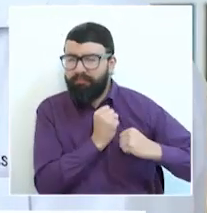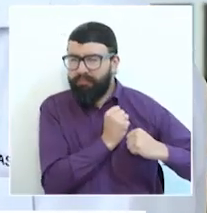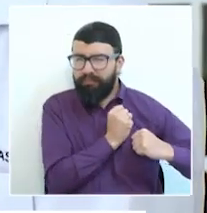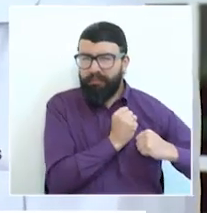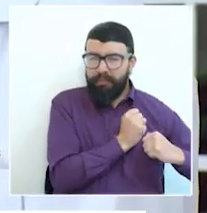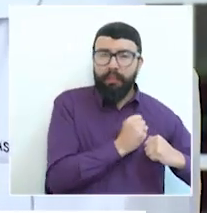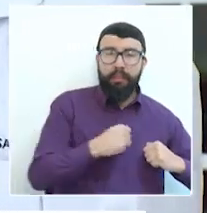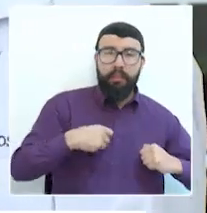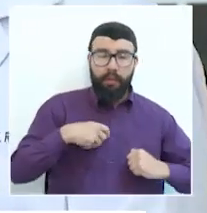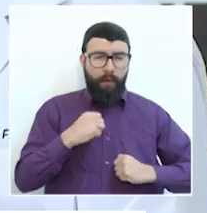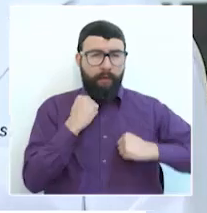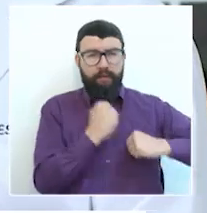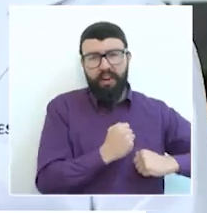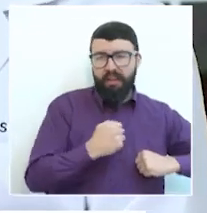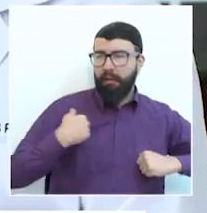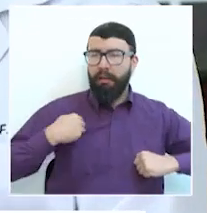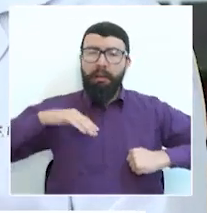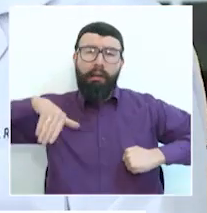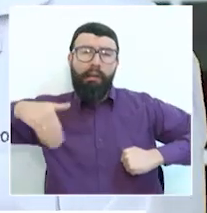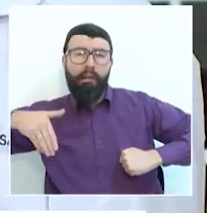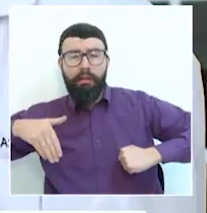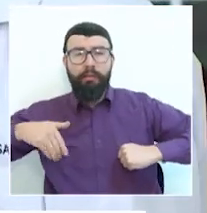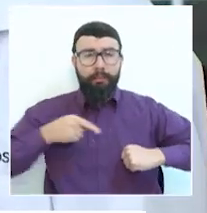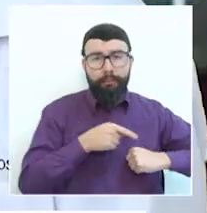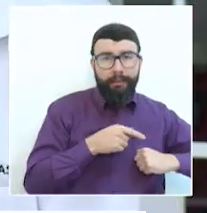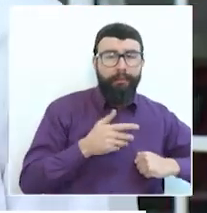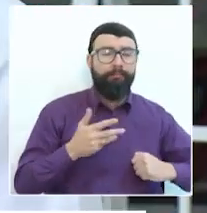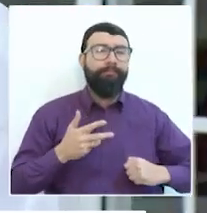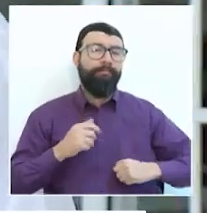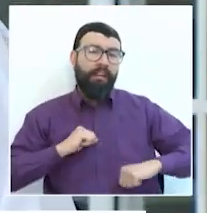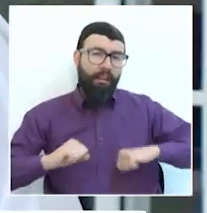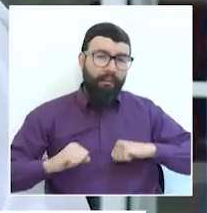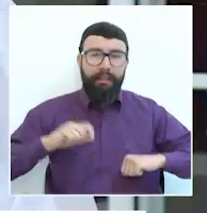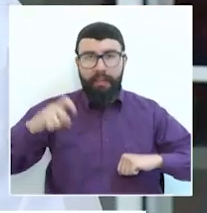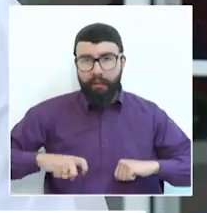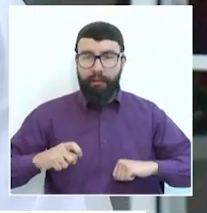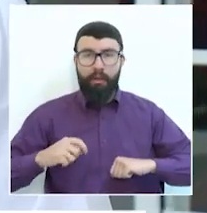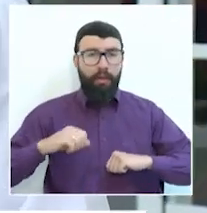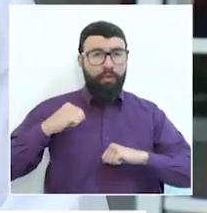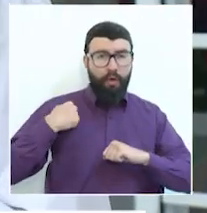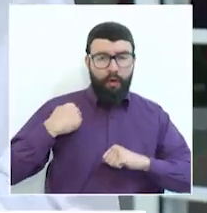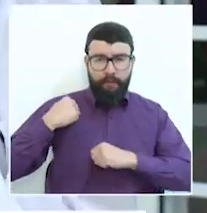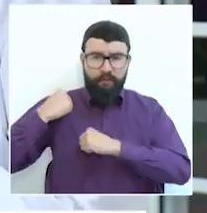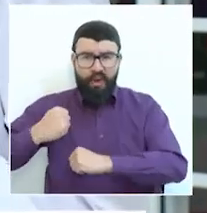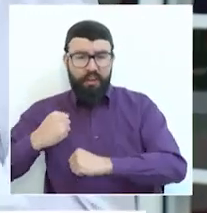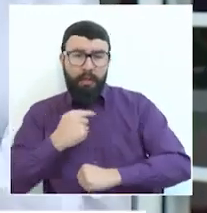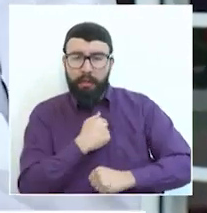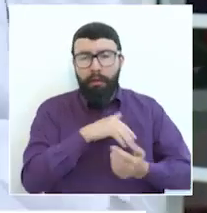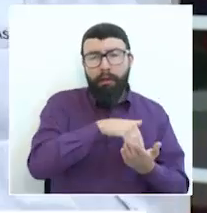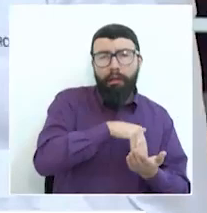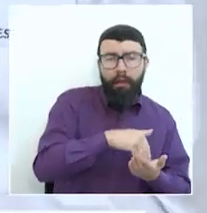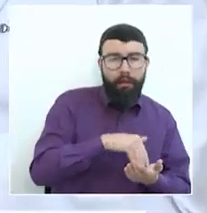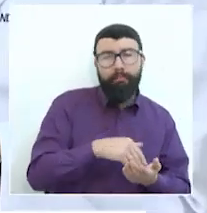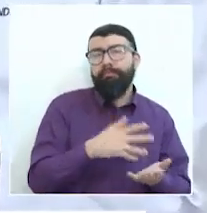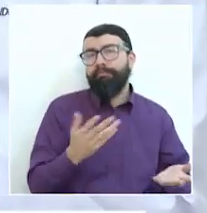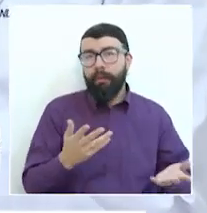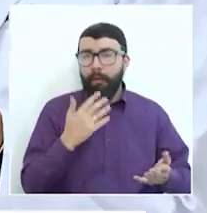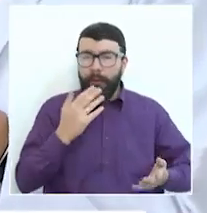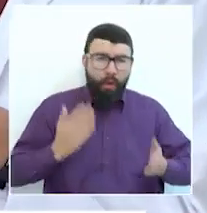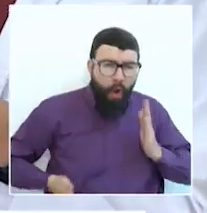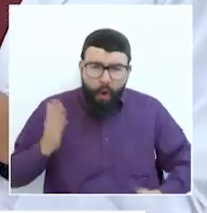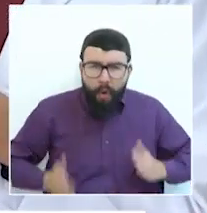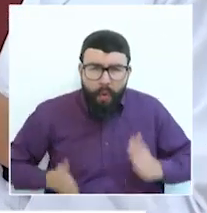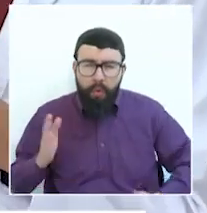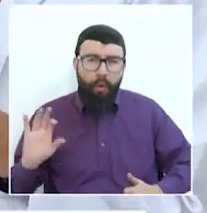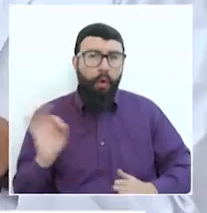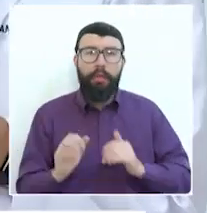tengo más fuerza acá que acá, no voy a tener una buena función. Si yo tengo más fuerza acá que acá, cuando vaya a correr, si soy